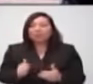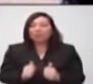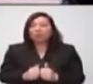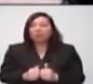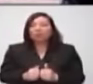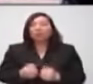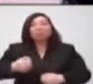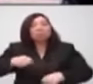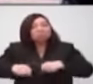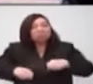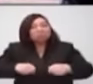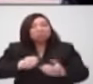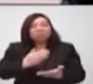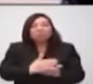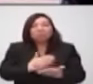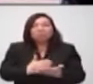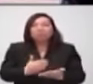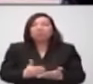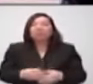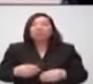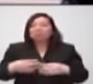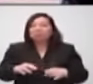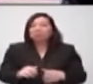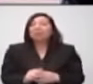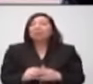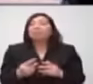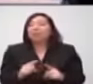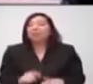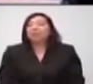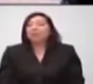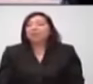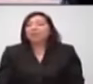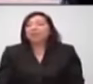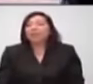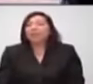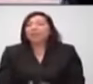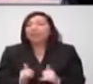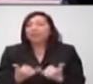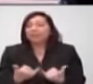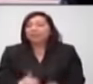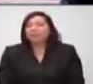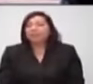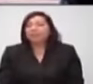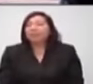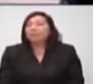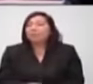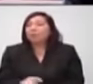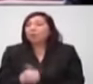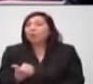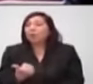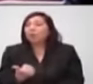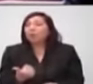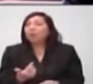su ciclovía, con su pasarela, con su vereda, permitiendo darle ya integridad a esto. Pero por otro lado hay